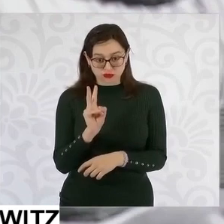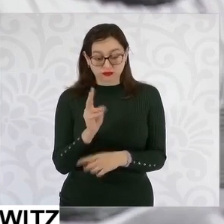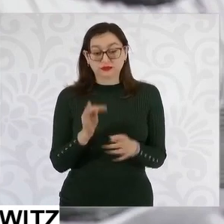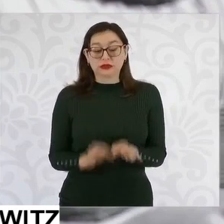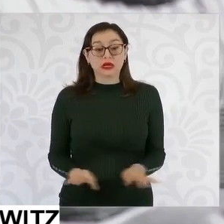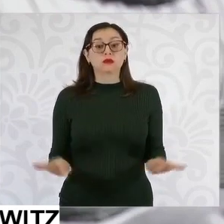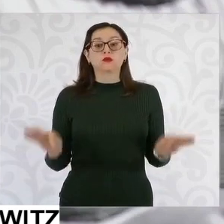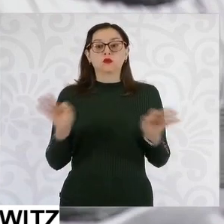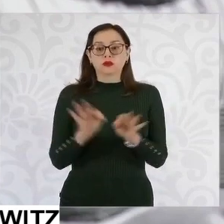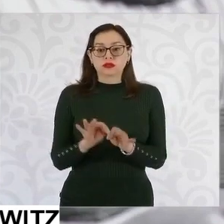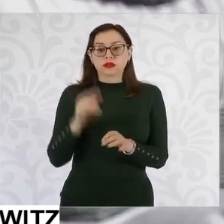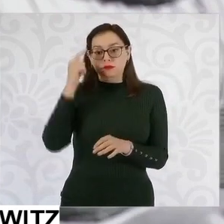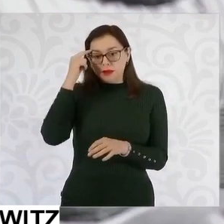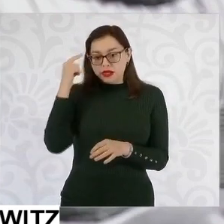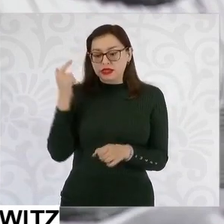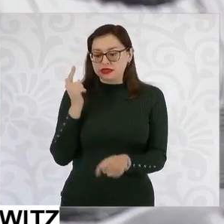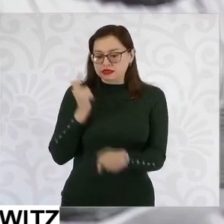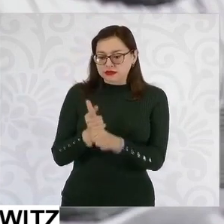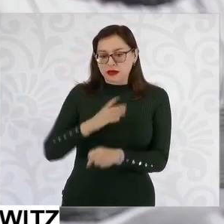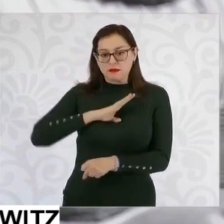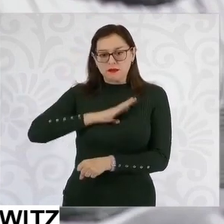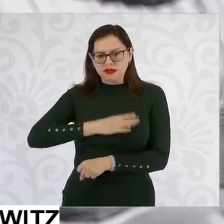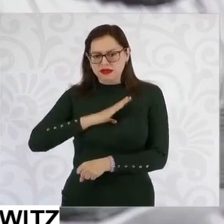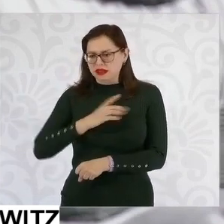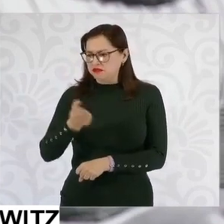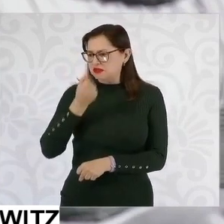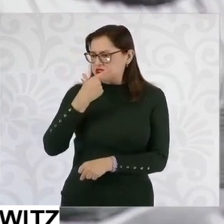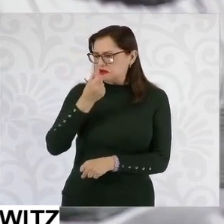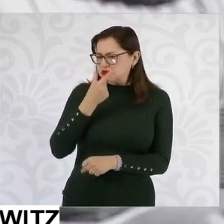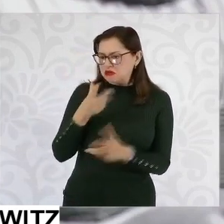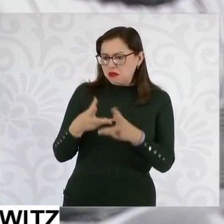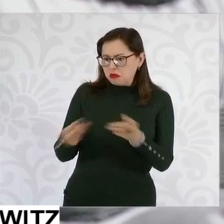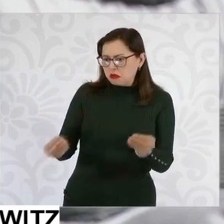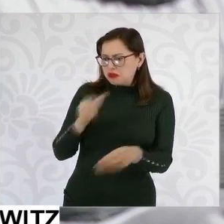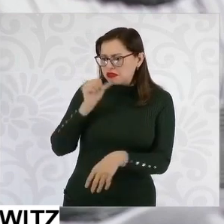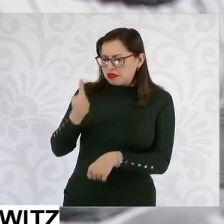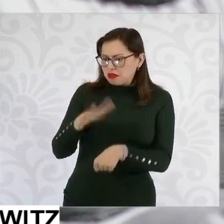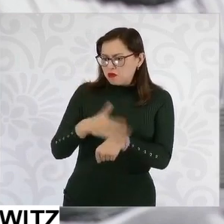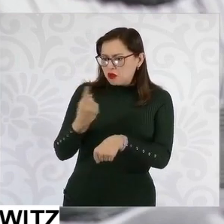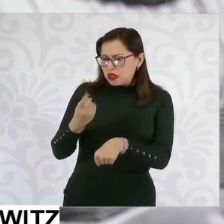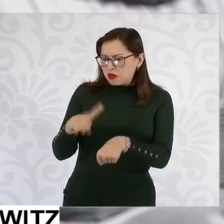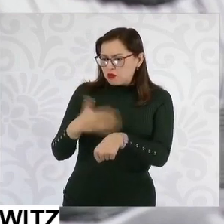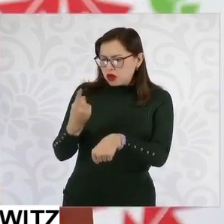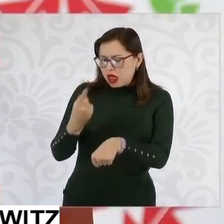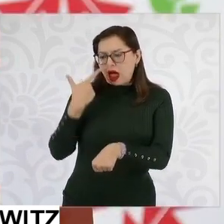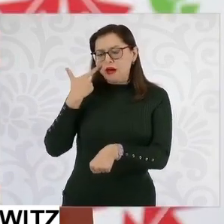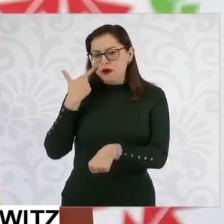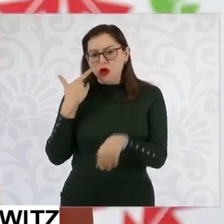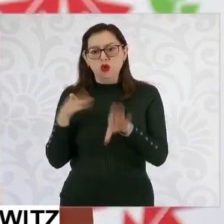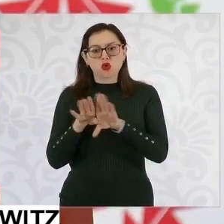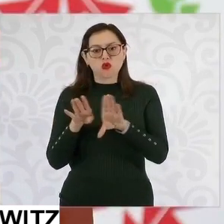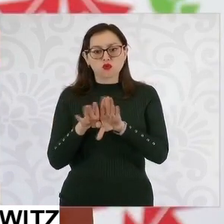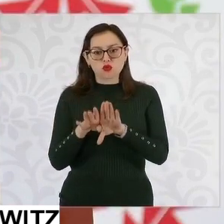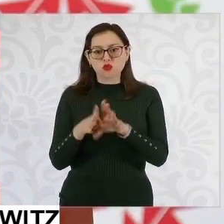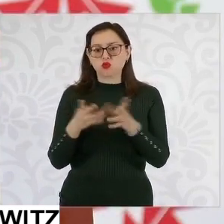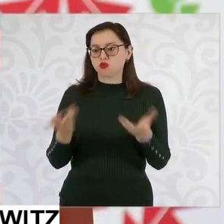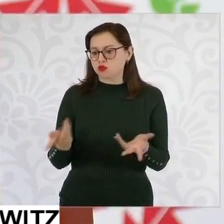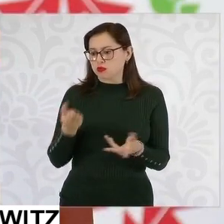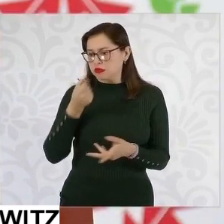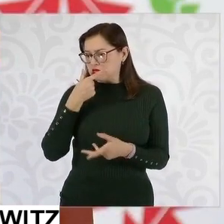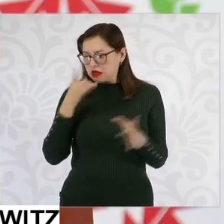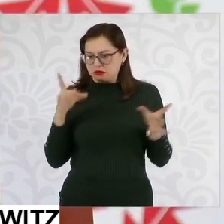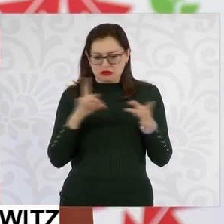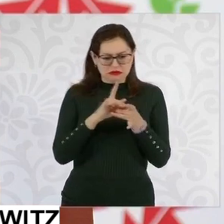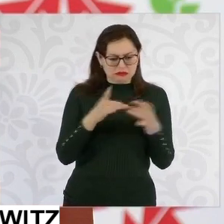resistencia bacteriana es lo que nos da la manera de poder saber si tiene relación o no con alguno de los